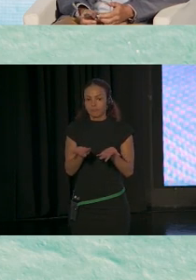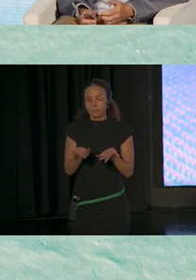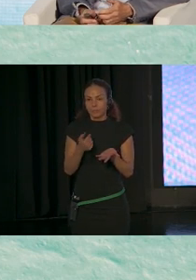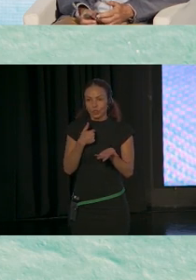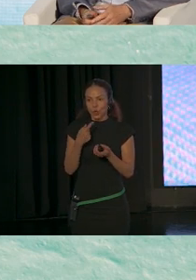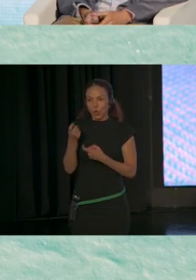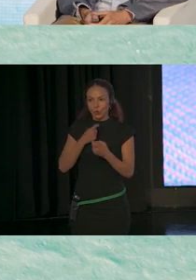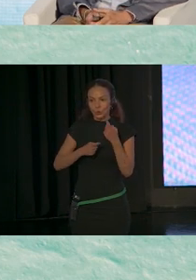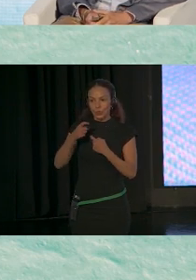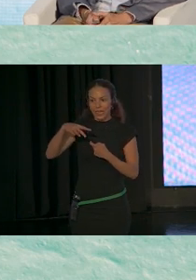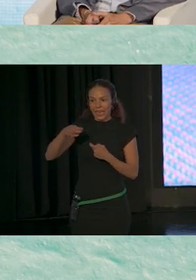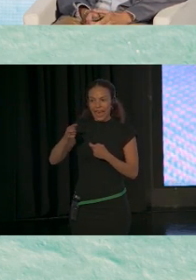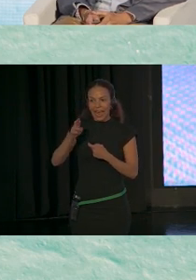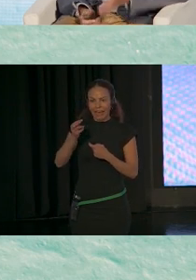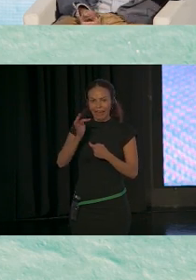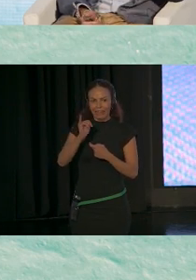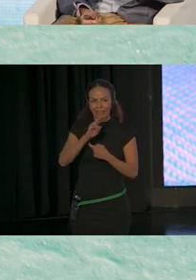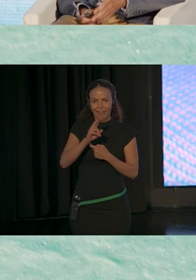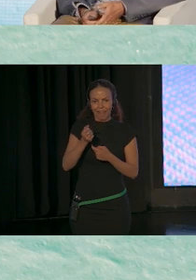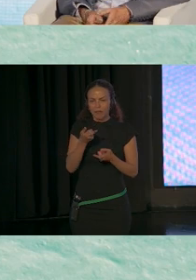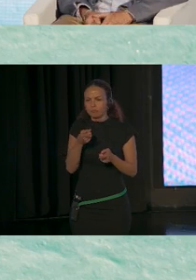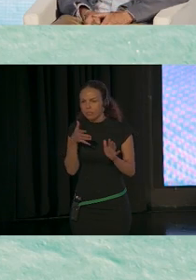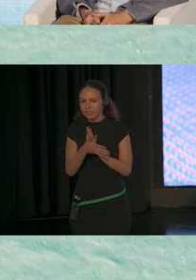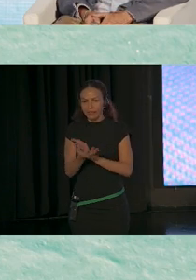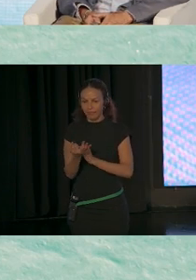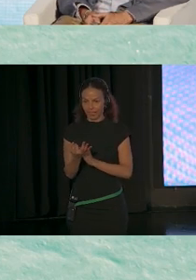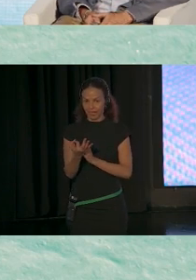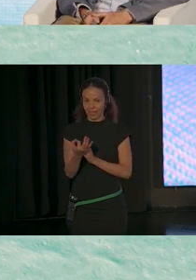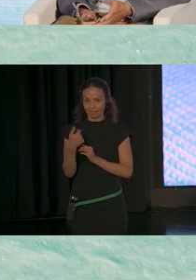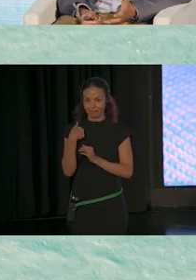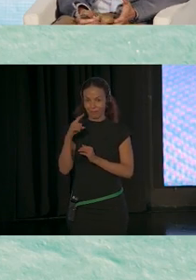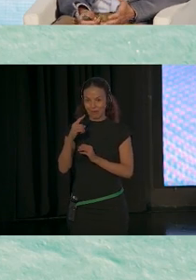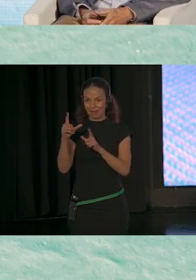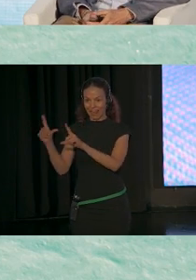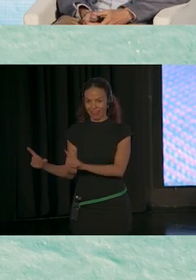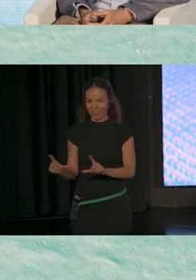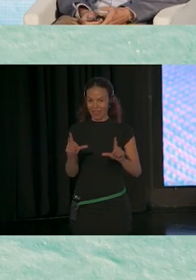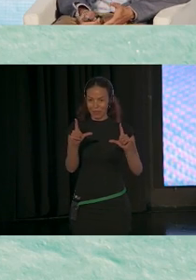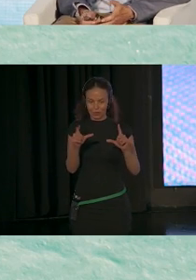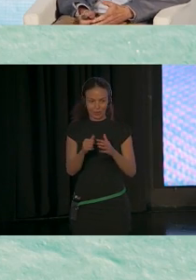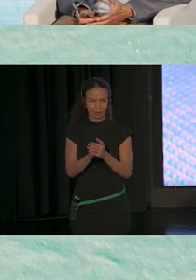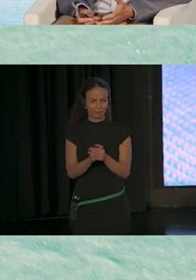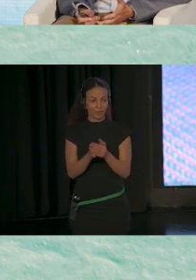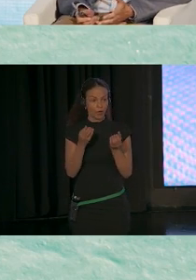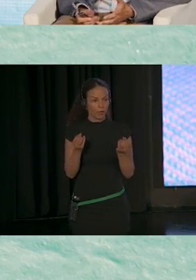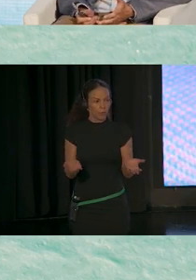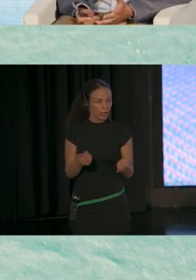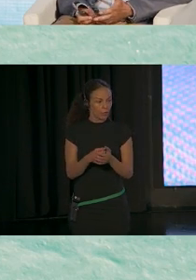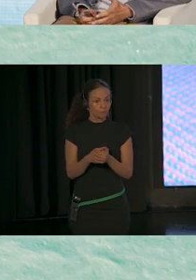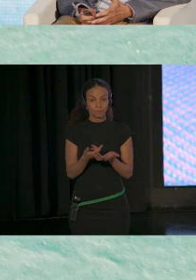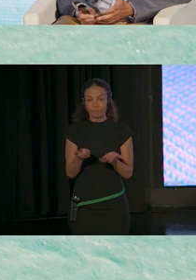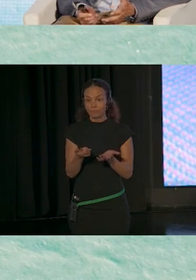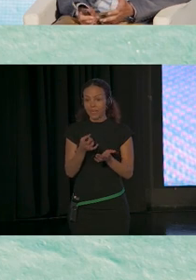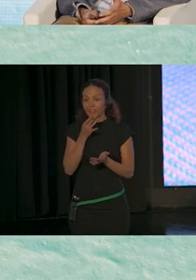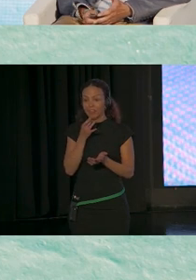Consulté qué significaba narrativa antes de venir, lo puse en esta primera diapositiva. Bueno, según el